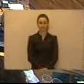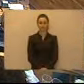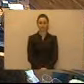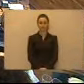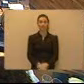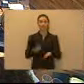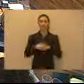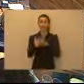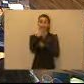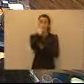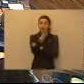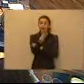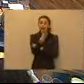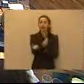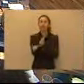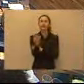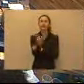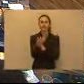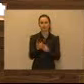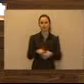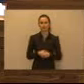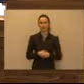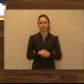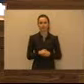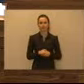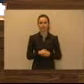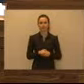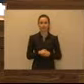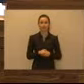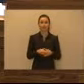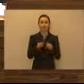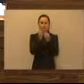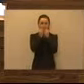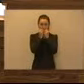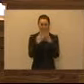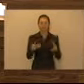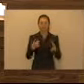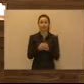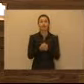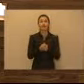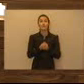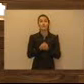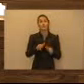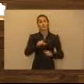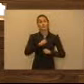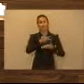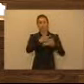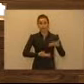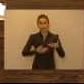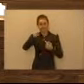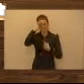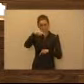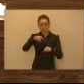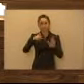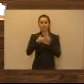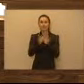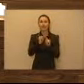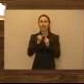para que entiendan lo fundamental de este asunto. Bueno, las listas de espera, como bien deberían saber, son un